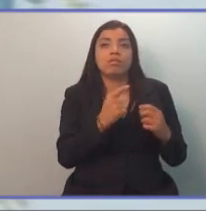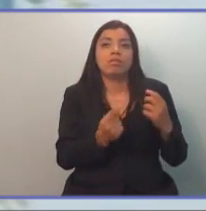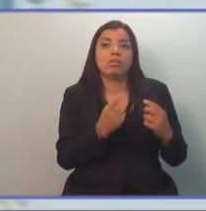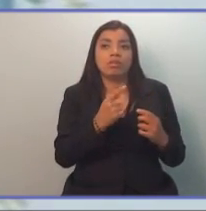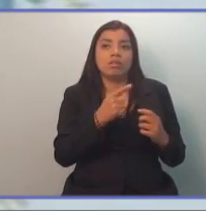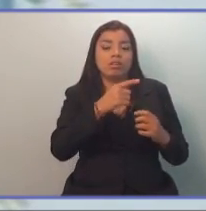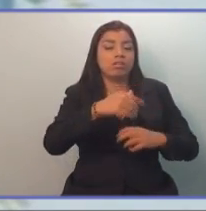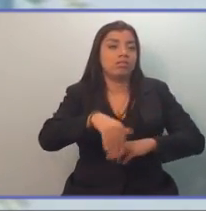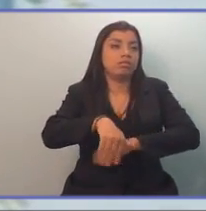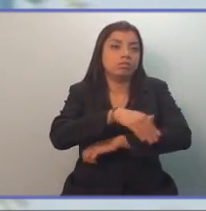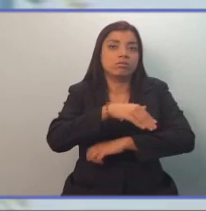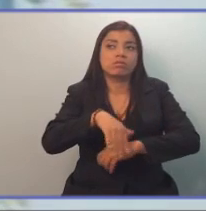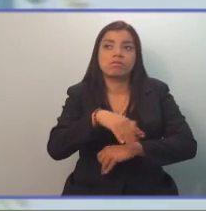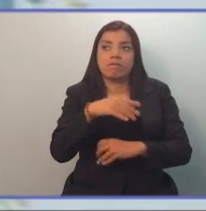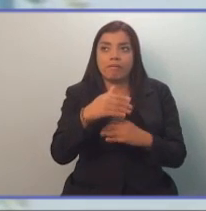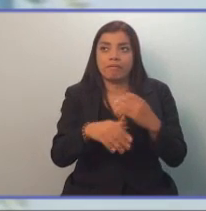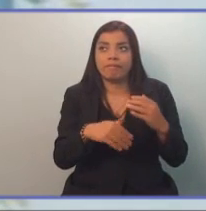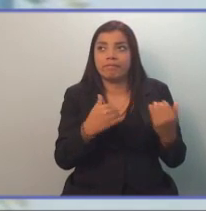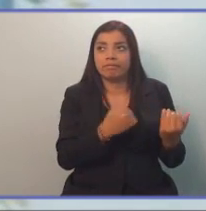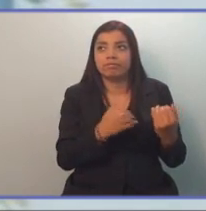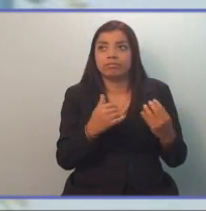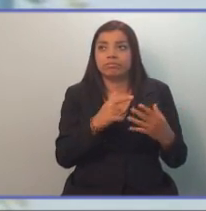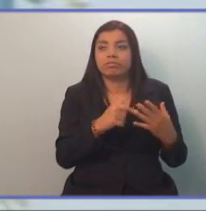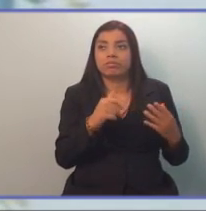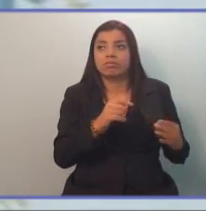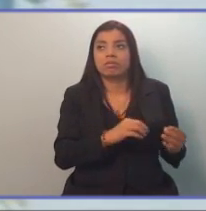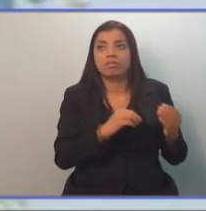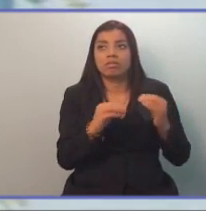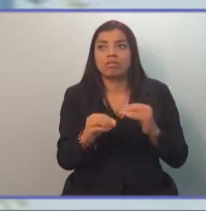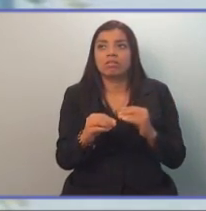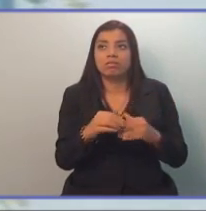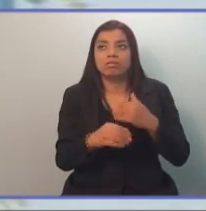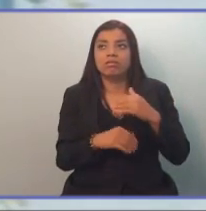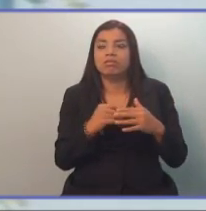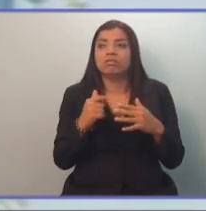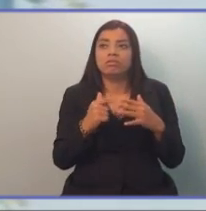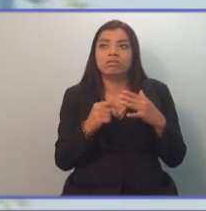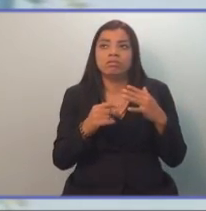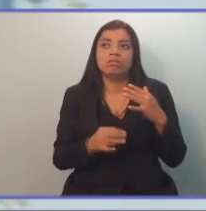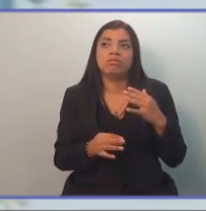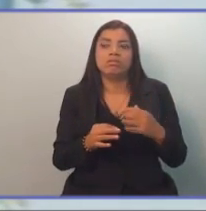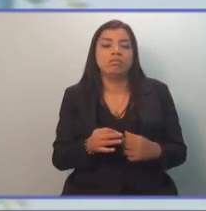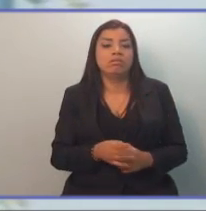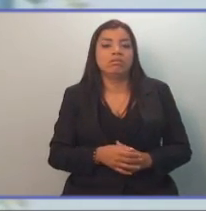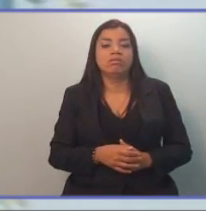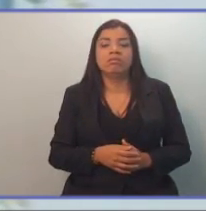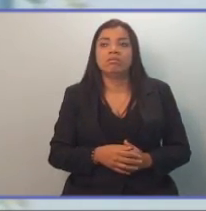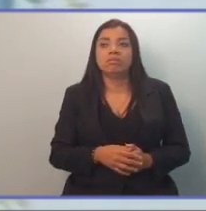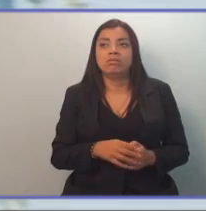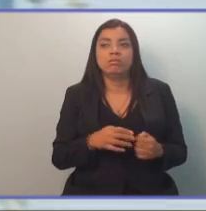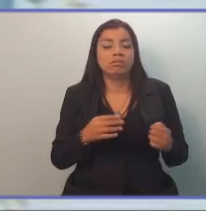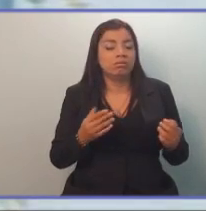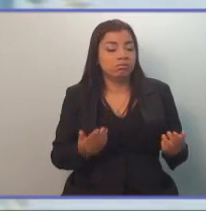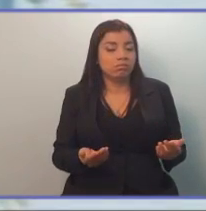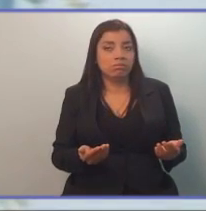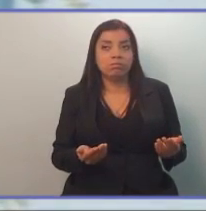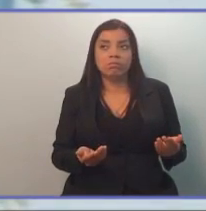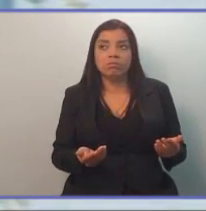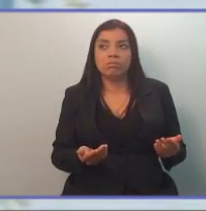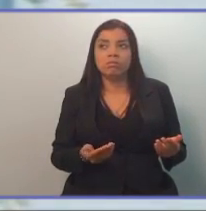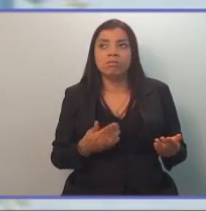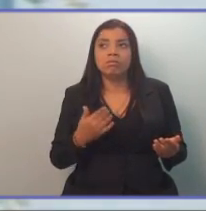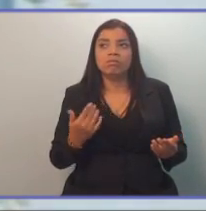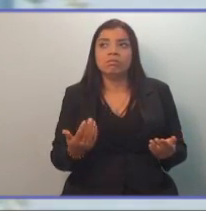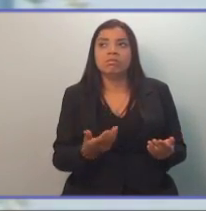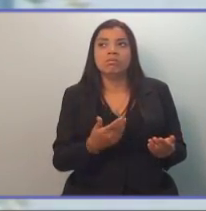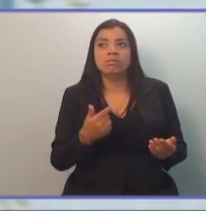la dirección, declarando naturalmente inaplicable esa disposición de la ley. Y así,